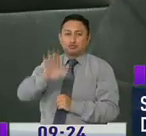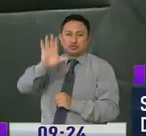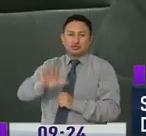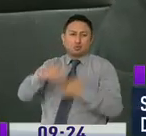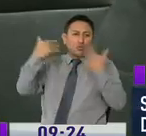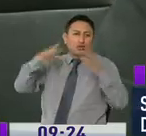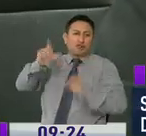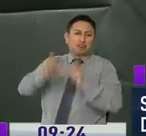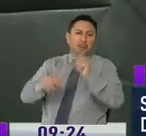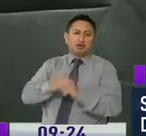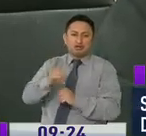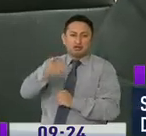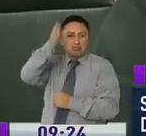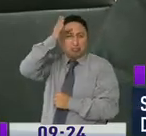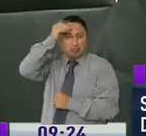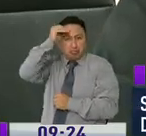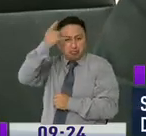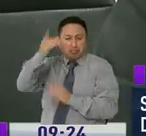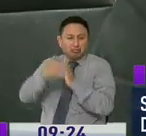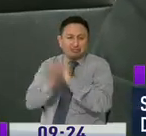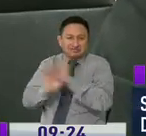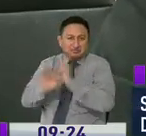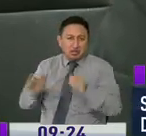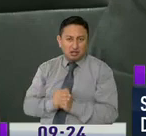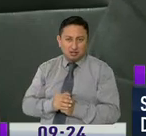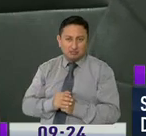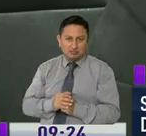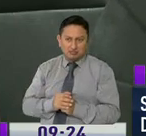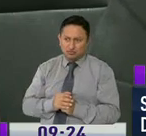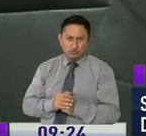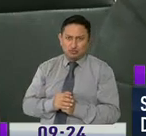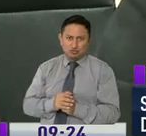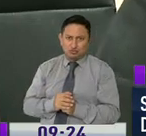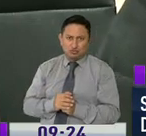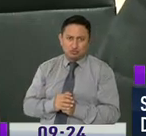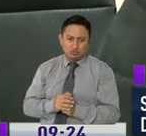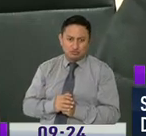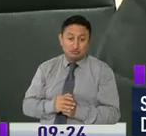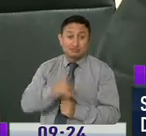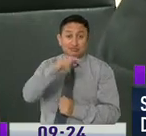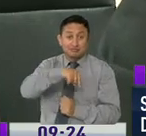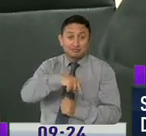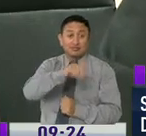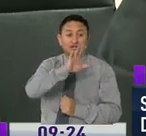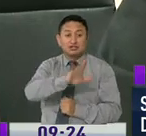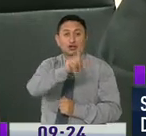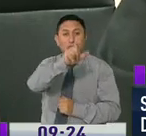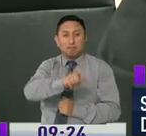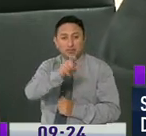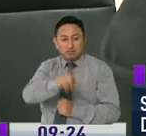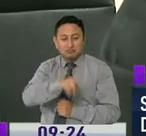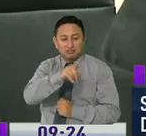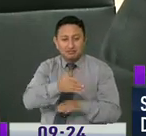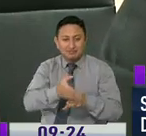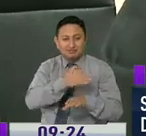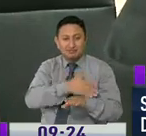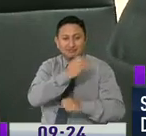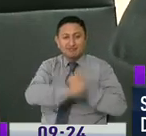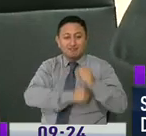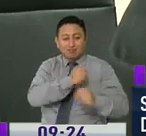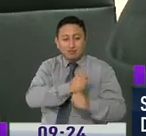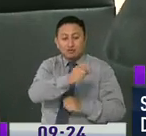ciudadanos sin bagaje, sin trayectoria, sin trascendencia. Designó a base justamente de